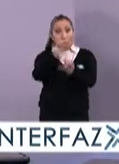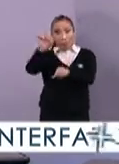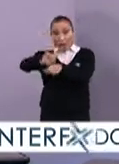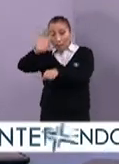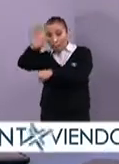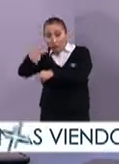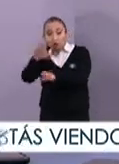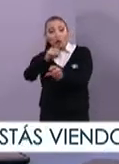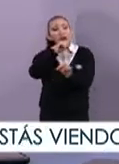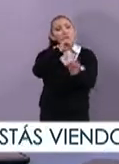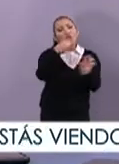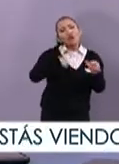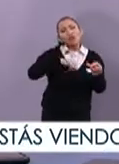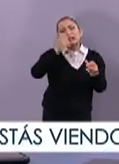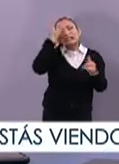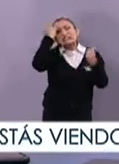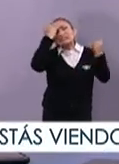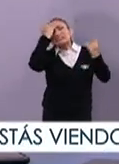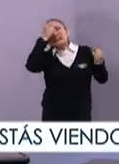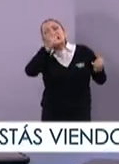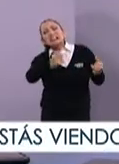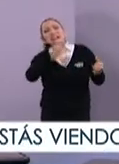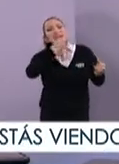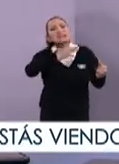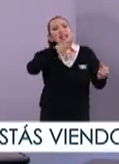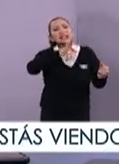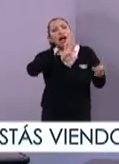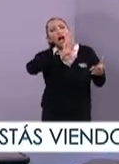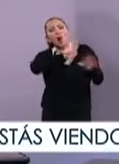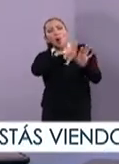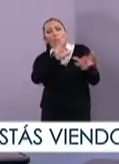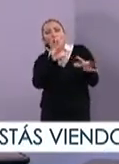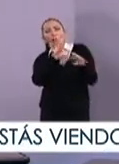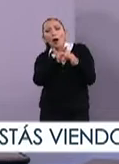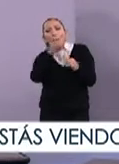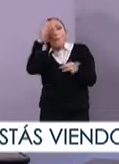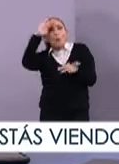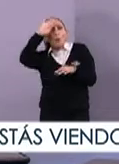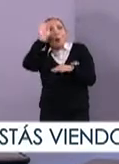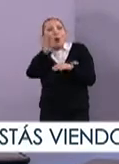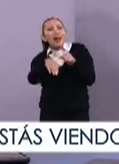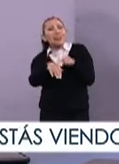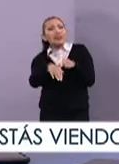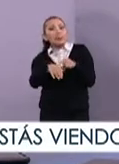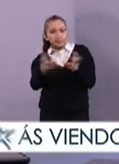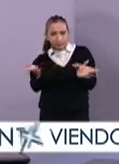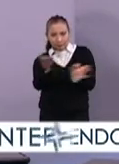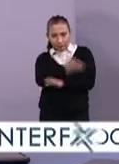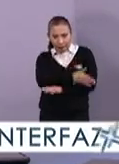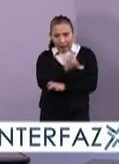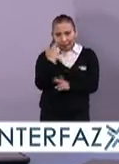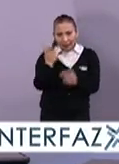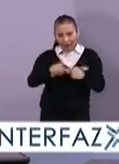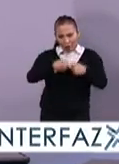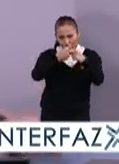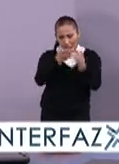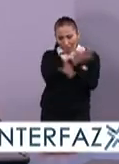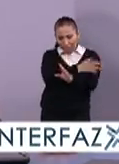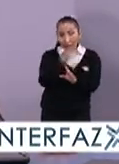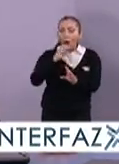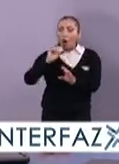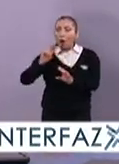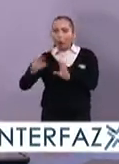de Muertos, sino cómo manejamos los mexicanos, cómo festejamos, cómo digerimos la muerte. Y bueno, antes de irnos al corte,